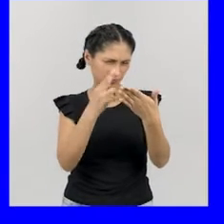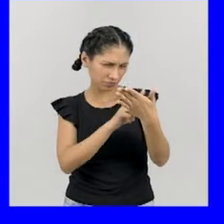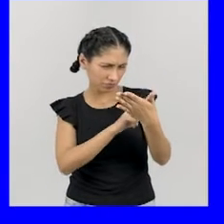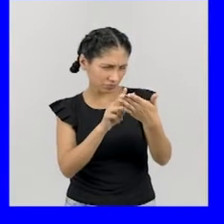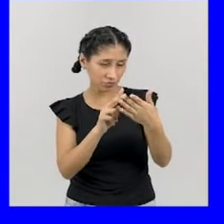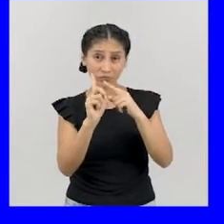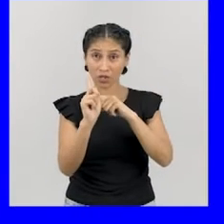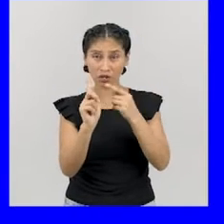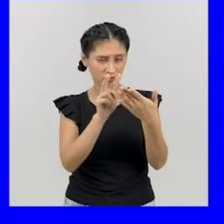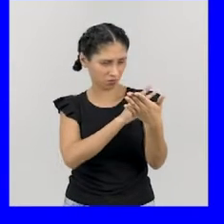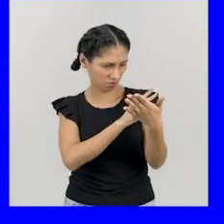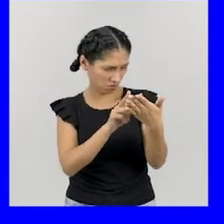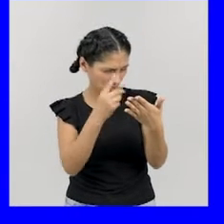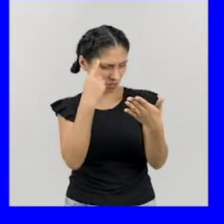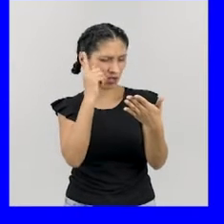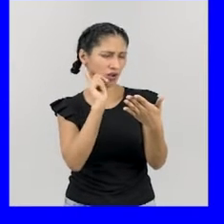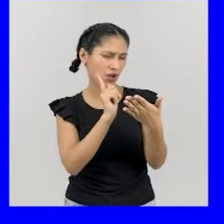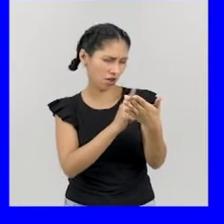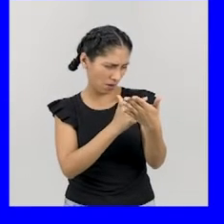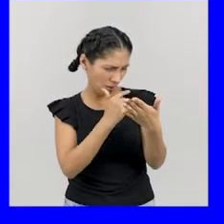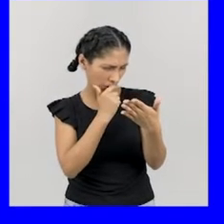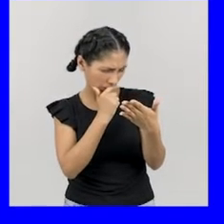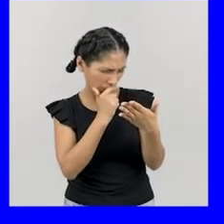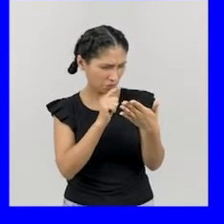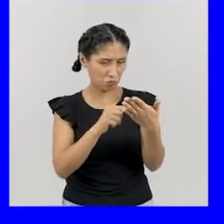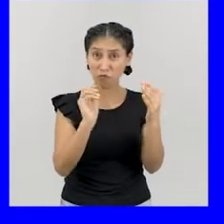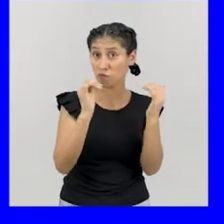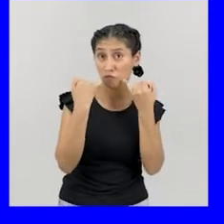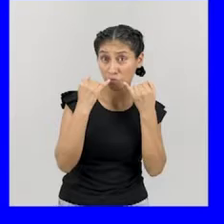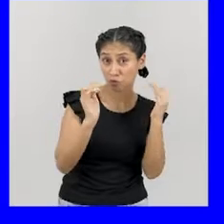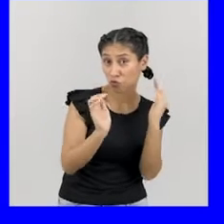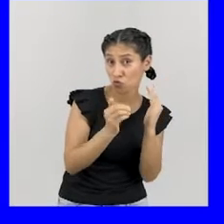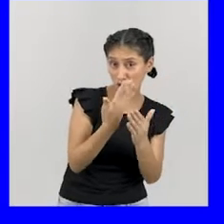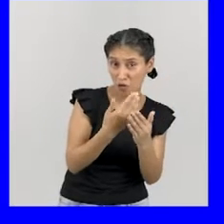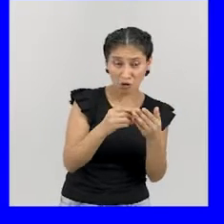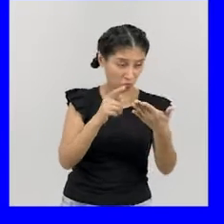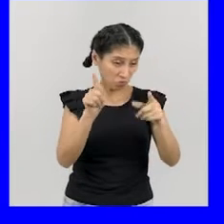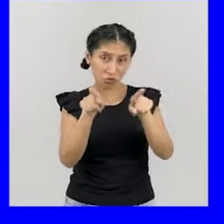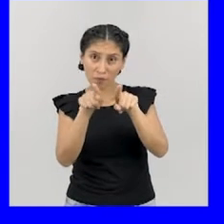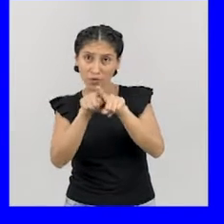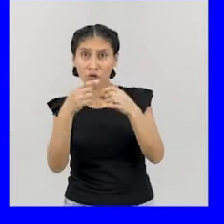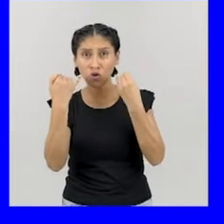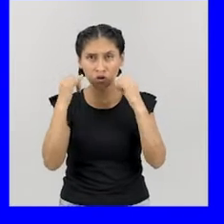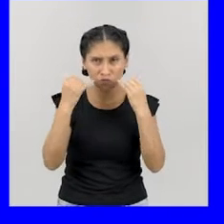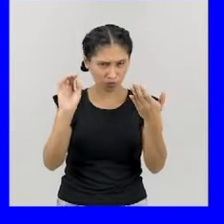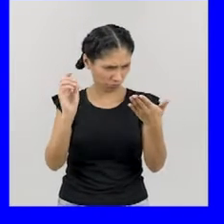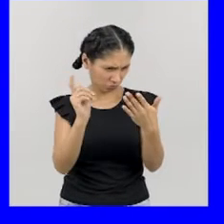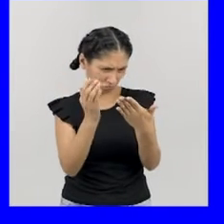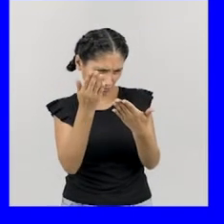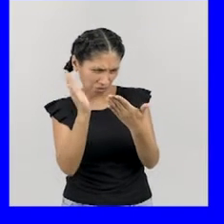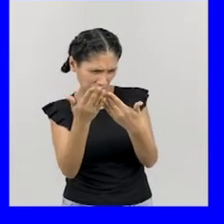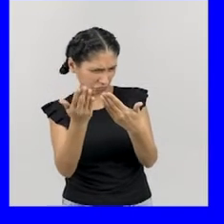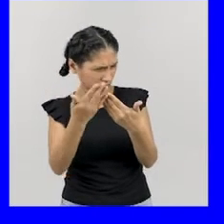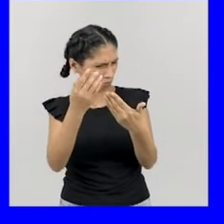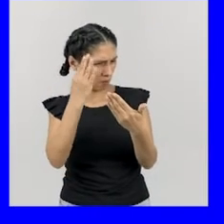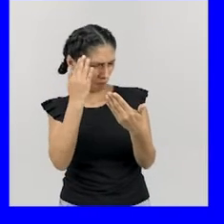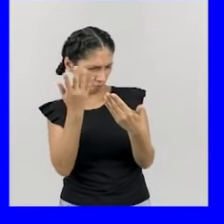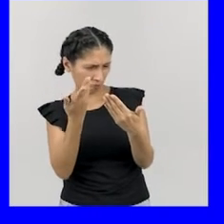le impidan al lector integrar la información nueva con la conocida. Corregir errores graves de